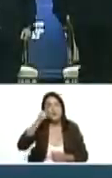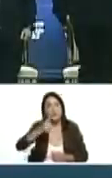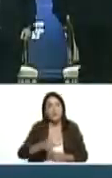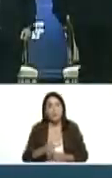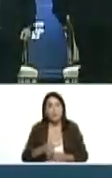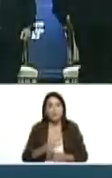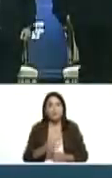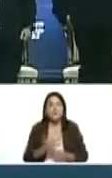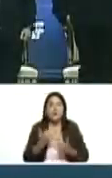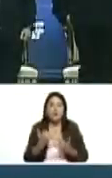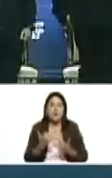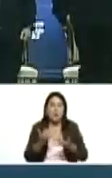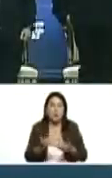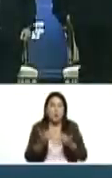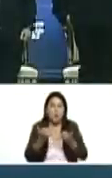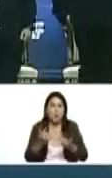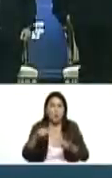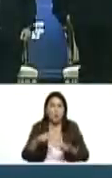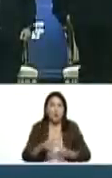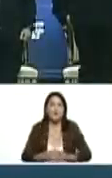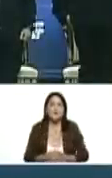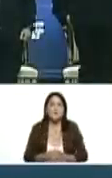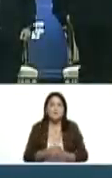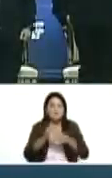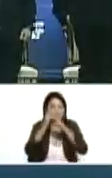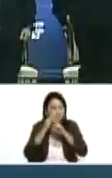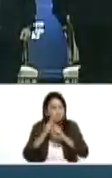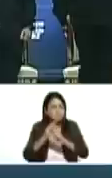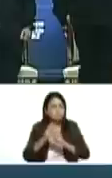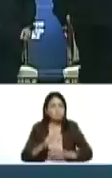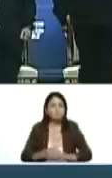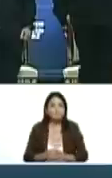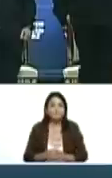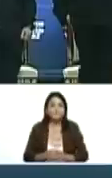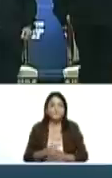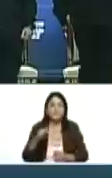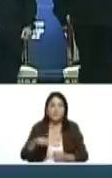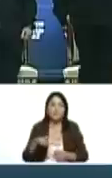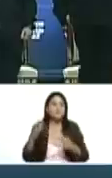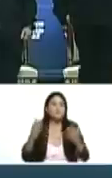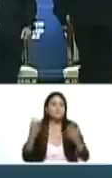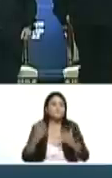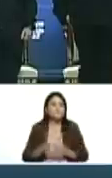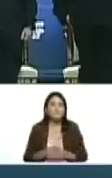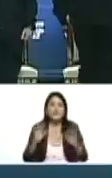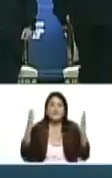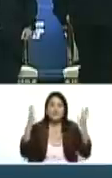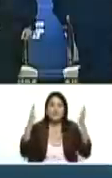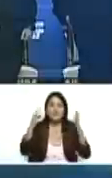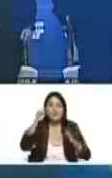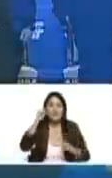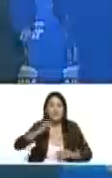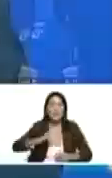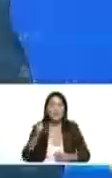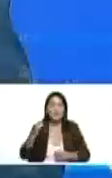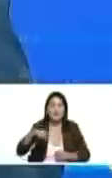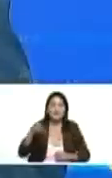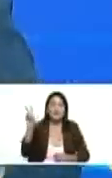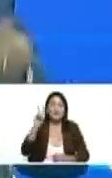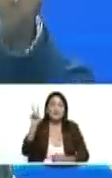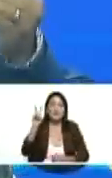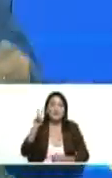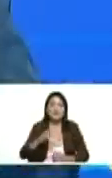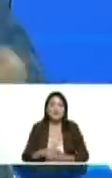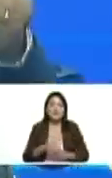están siendo condecorados. No hay mejor forma de celebrar el Día del Policía en Venezuela